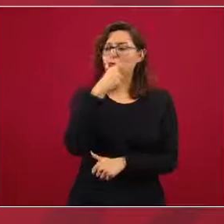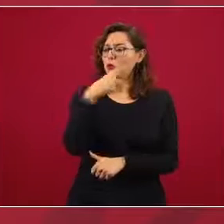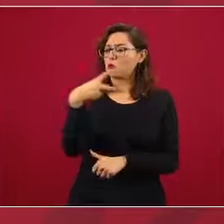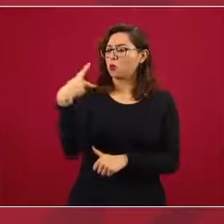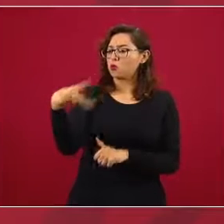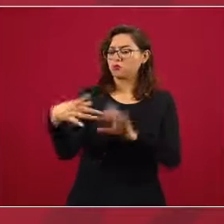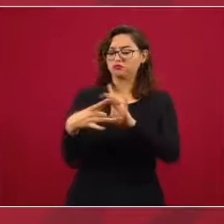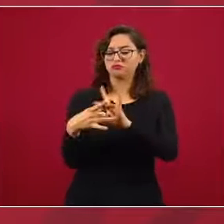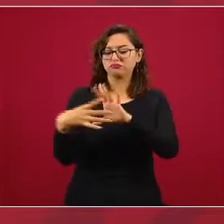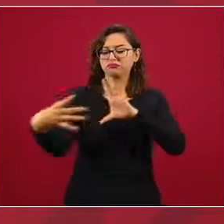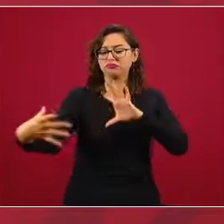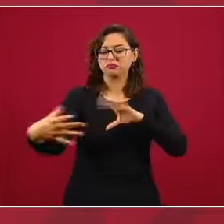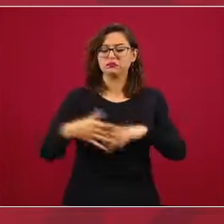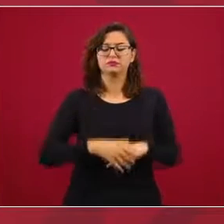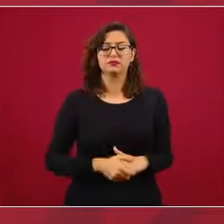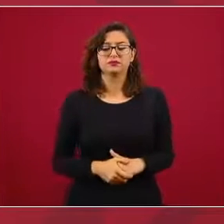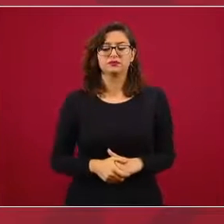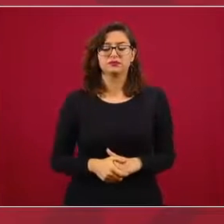6 meses